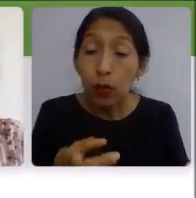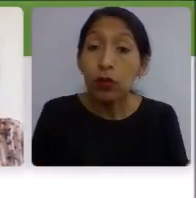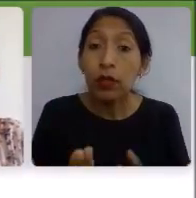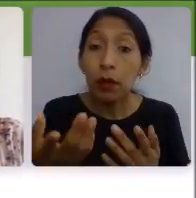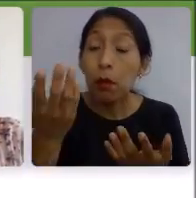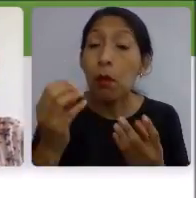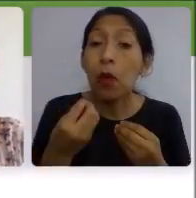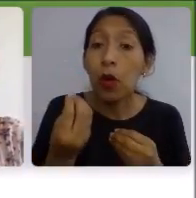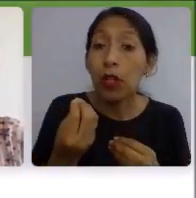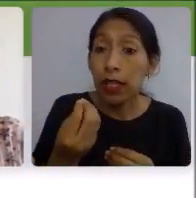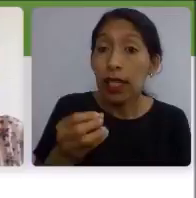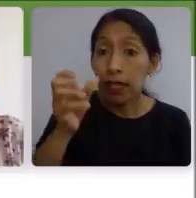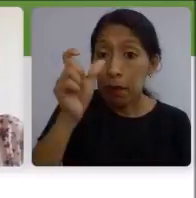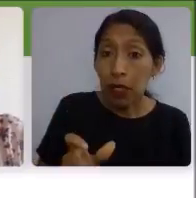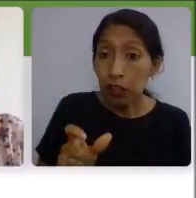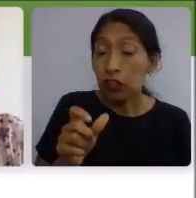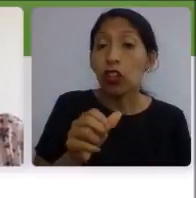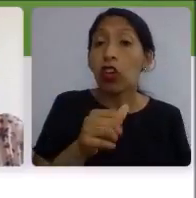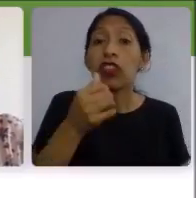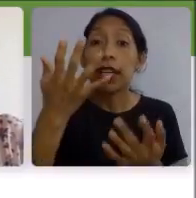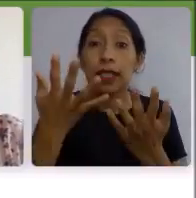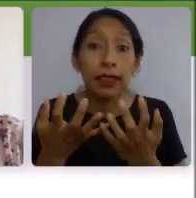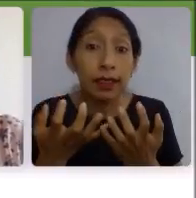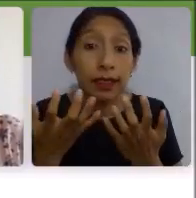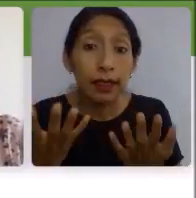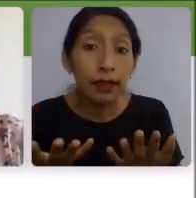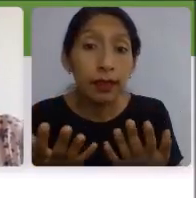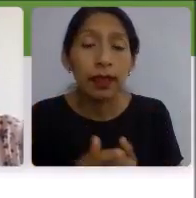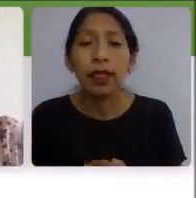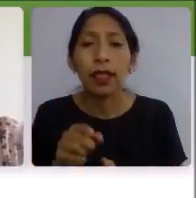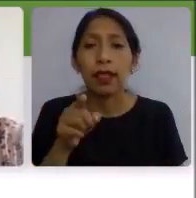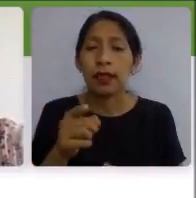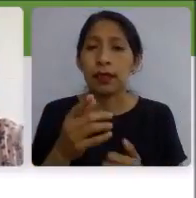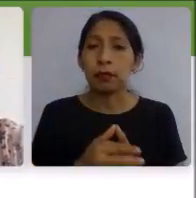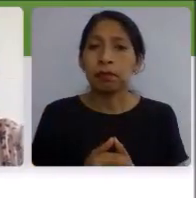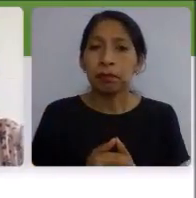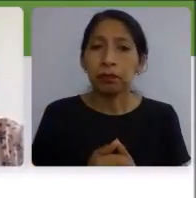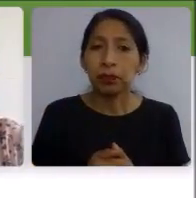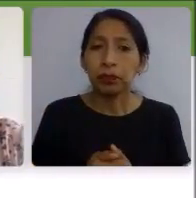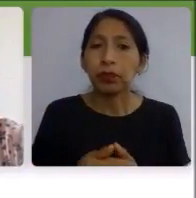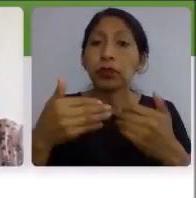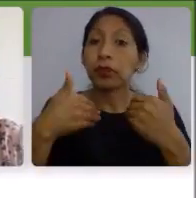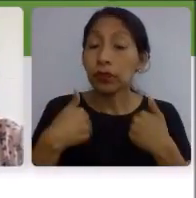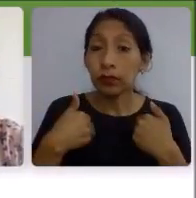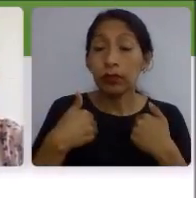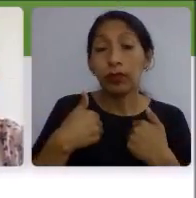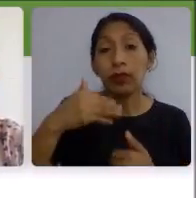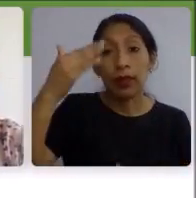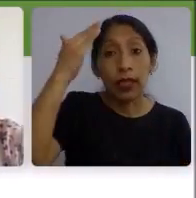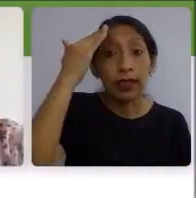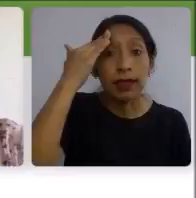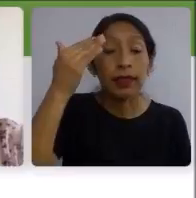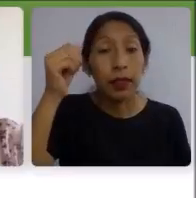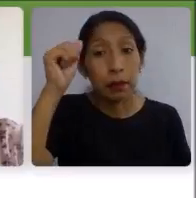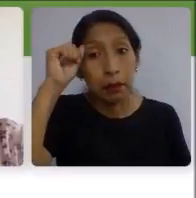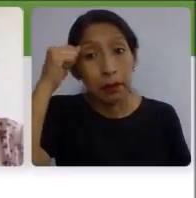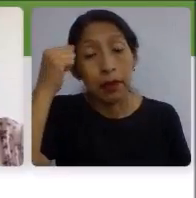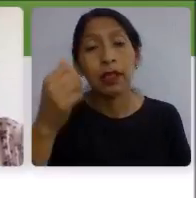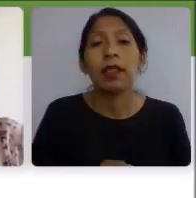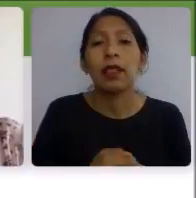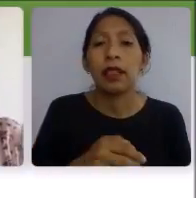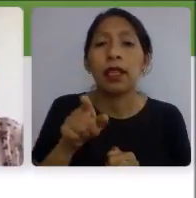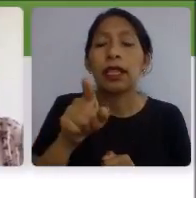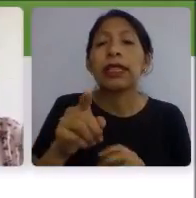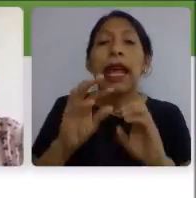que también el consumidor final le está haciendo a este proveedor. Entonces, para tenerlo en cuenta, que la información que le des sea una